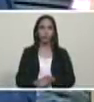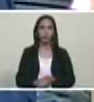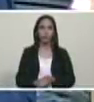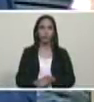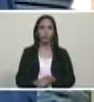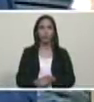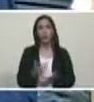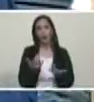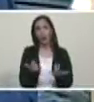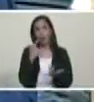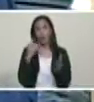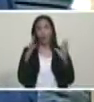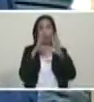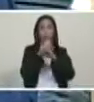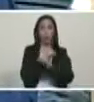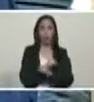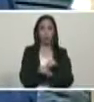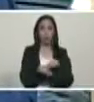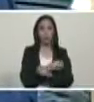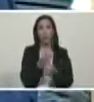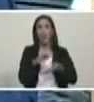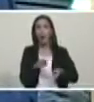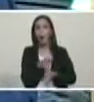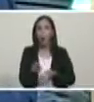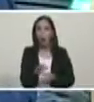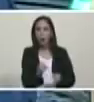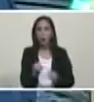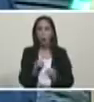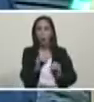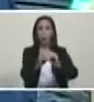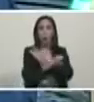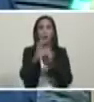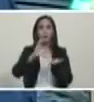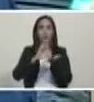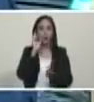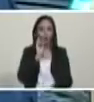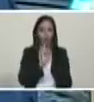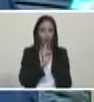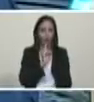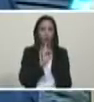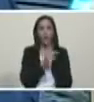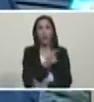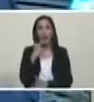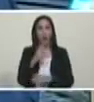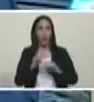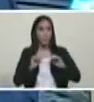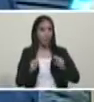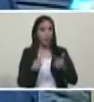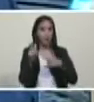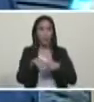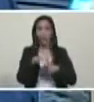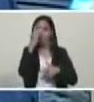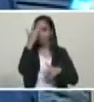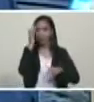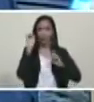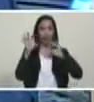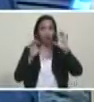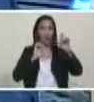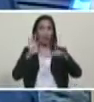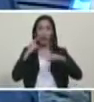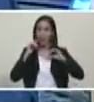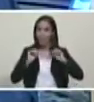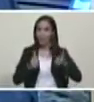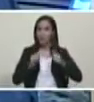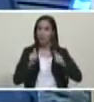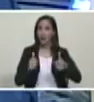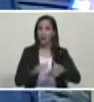atardecer, en el Orinoco, en Angosturas, en Ciudad Bolívar, de arranque de los carnavales